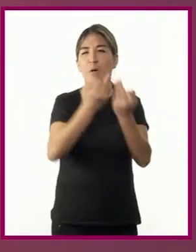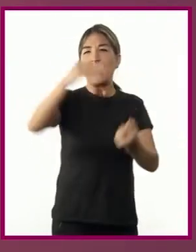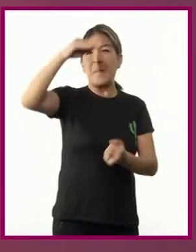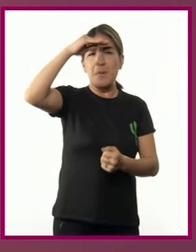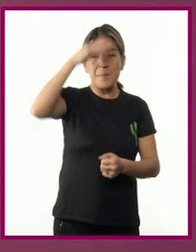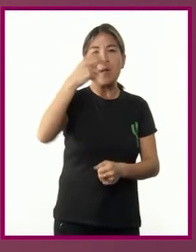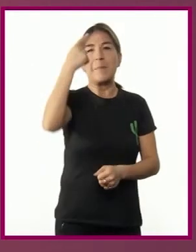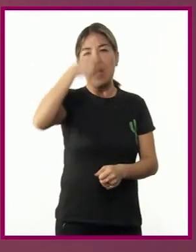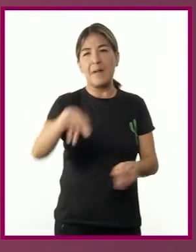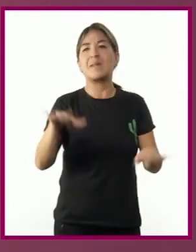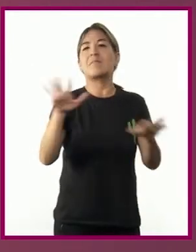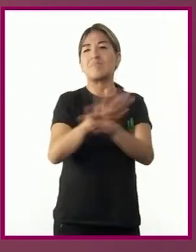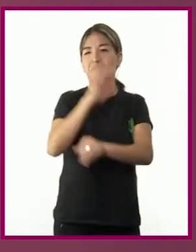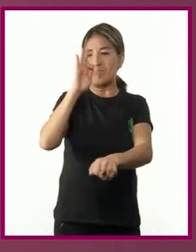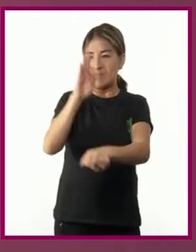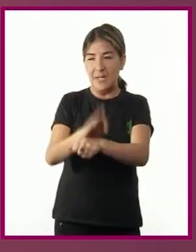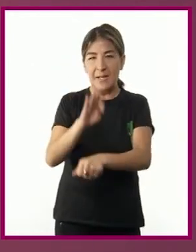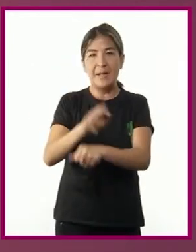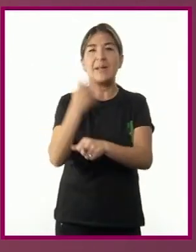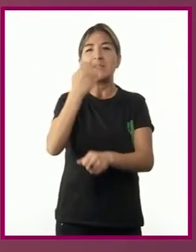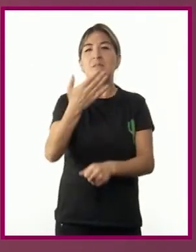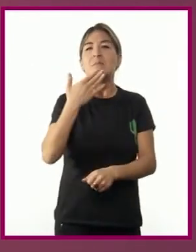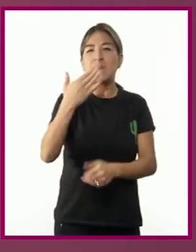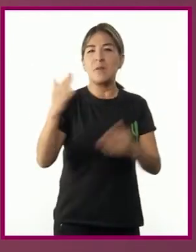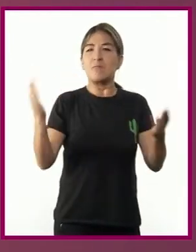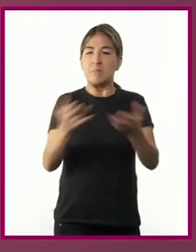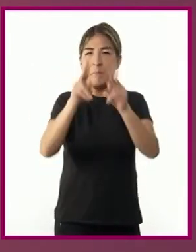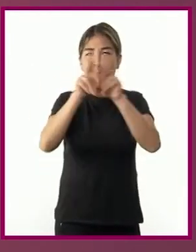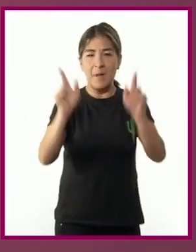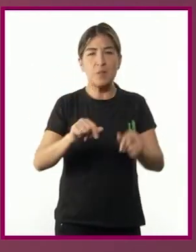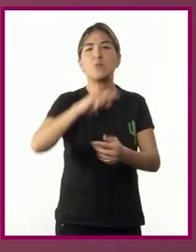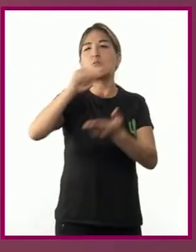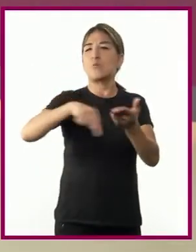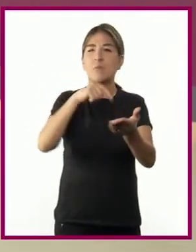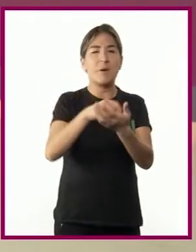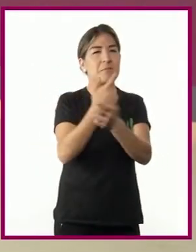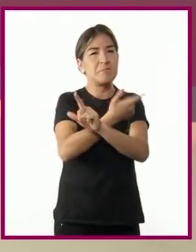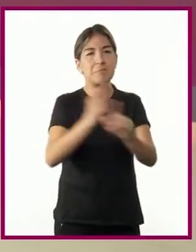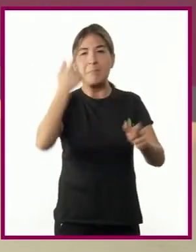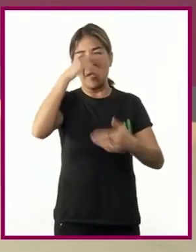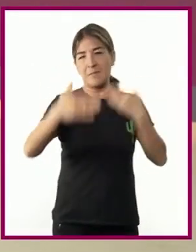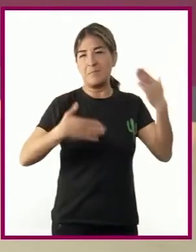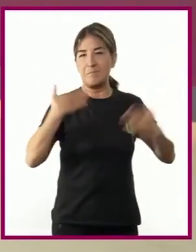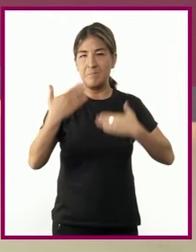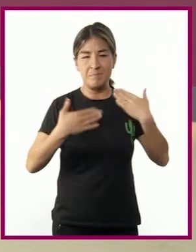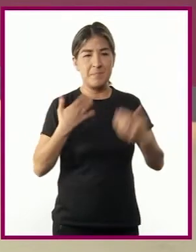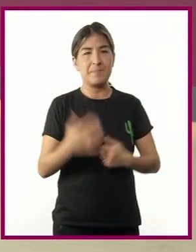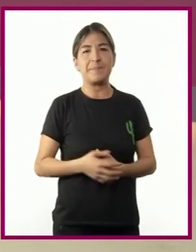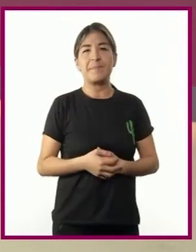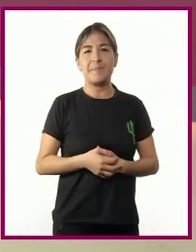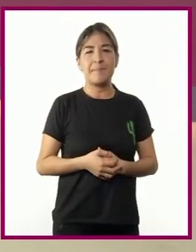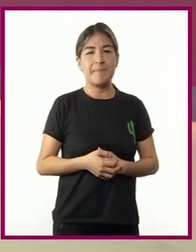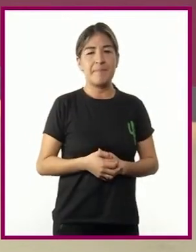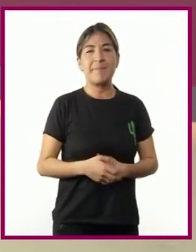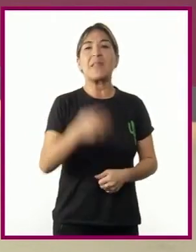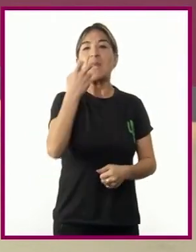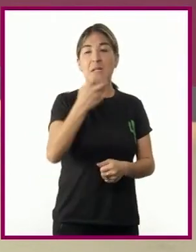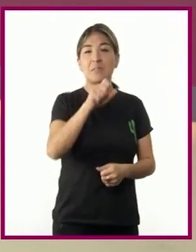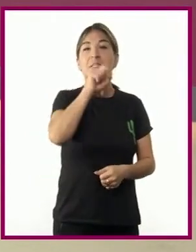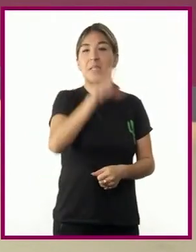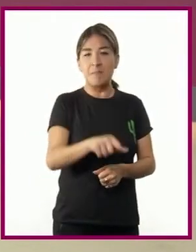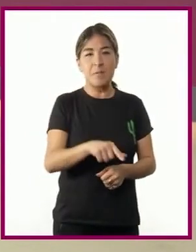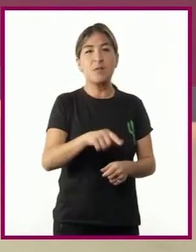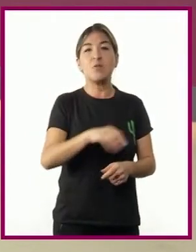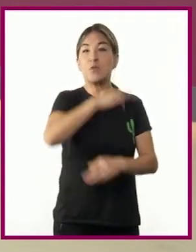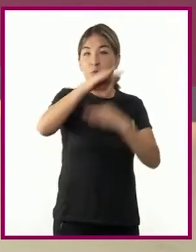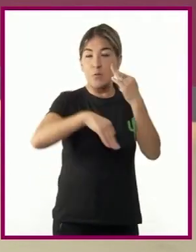la favorezcan, propiciándola en todos los espacios de convivencia. Asimismo, implica que todas